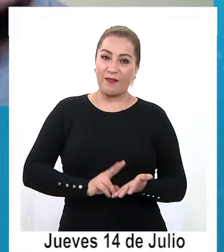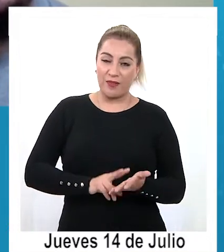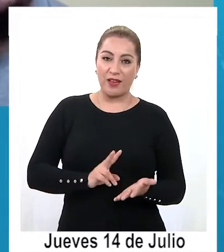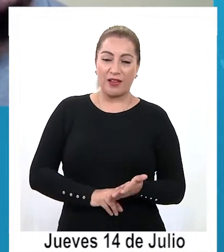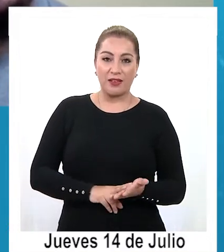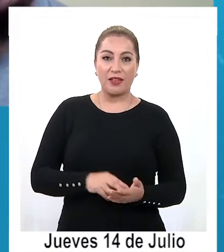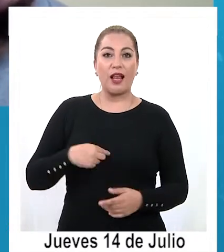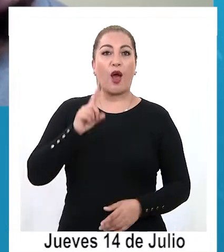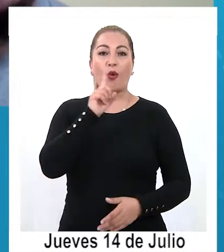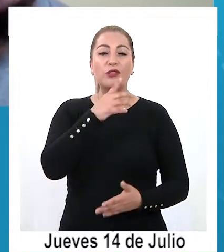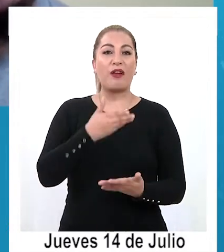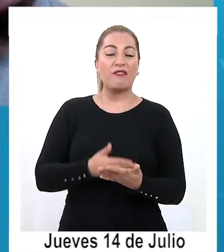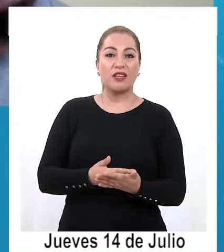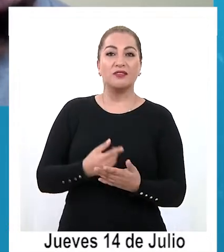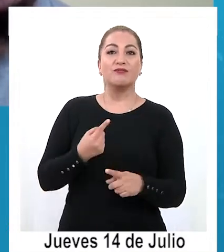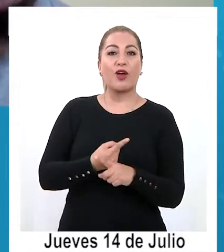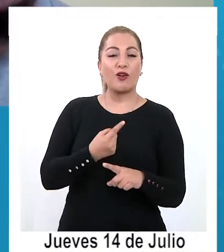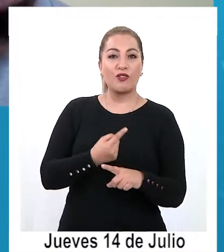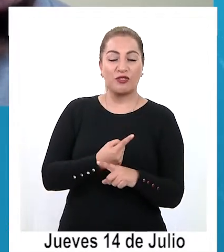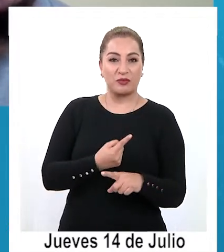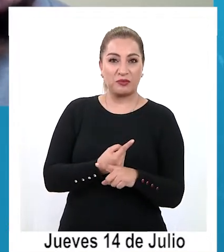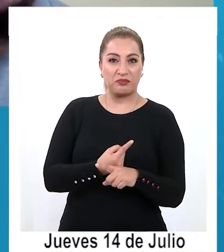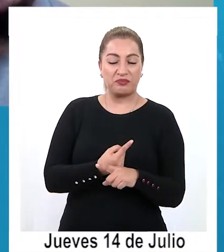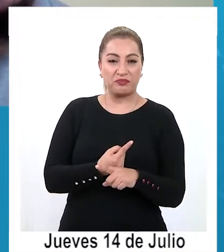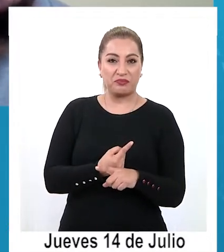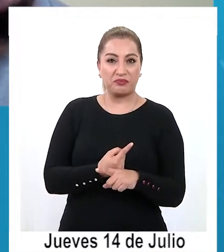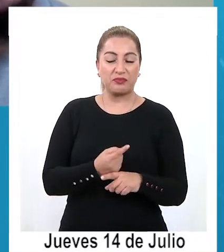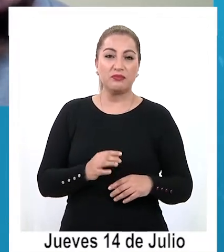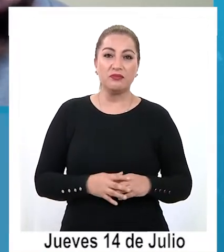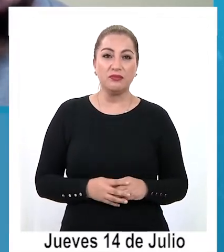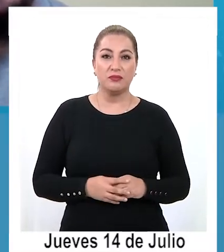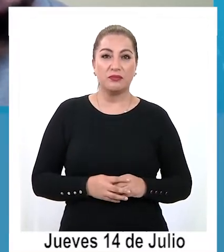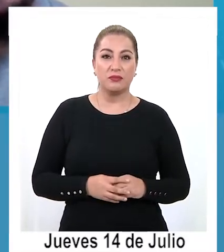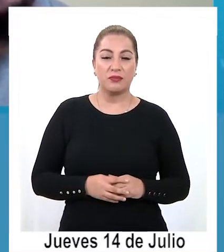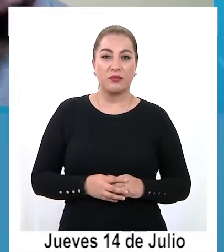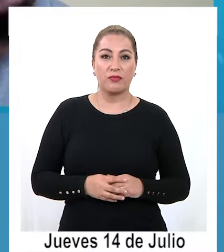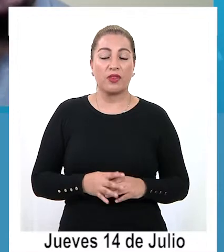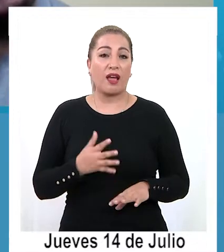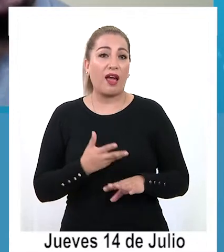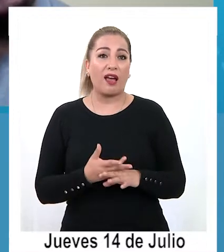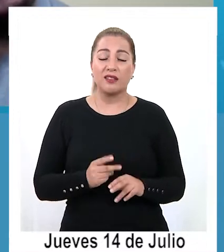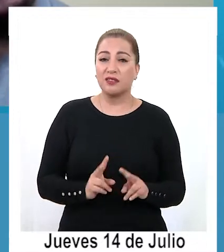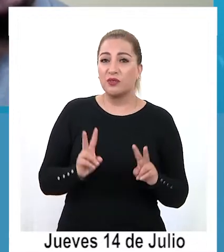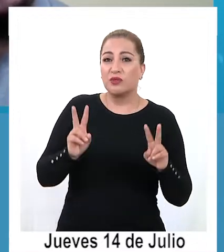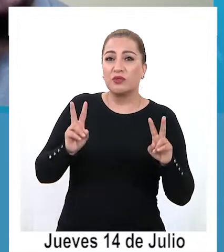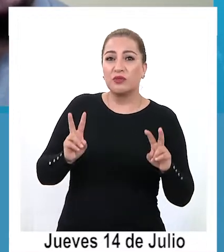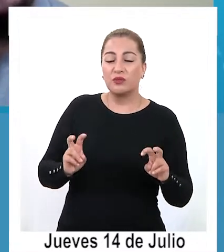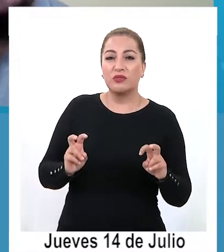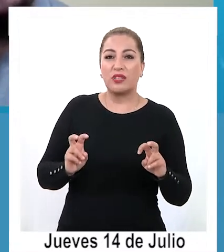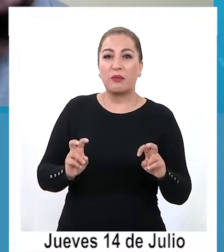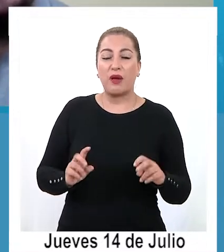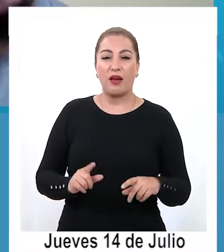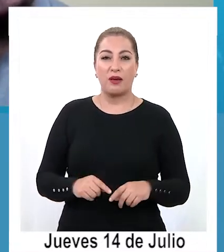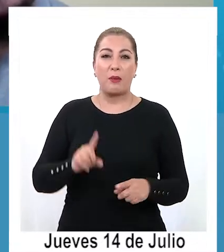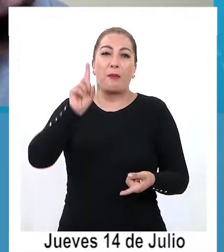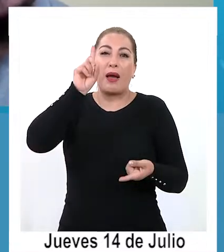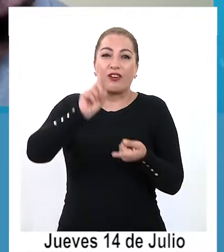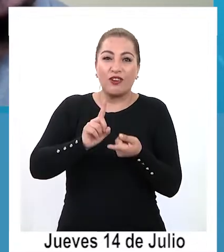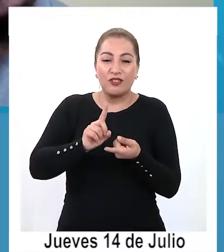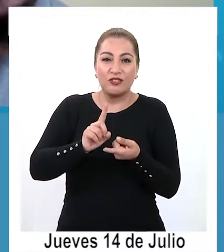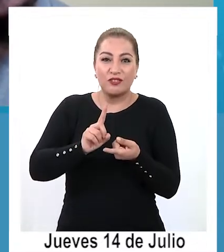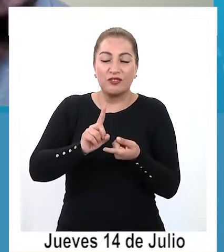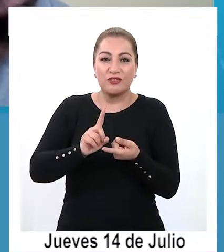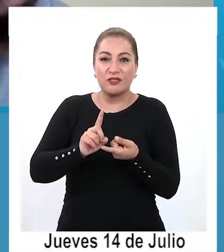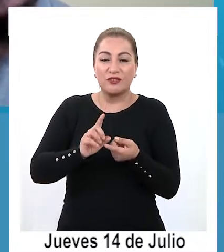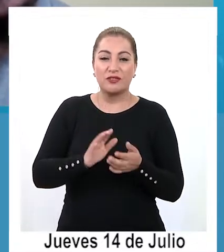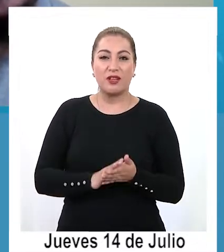efectivamente, desde la última vez que tuvimos la posibilidad de poder conversar, hubo una especie de adelgazamiento,